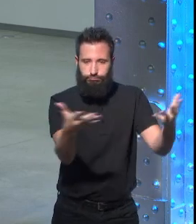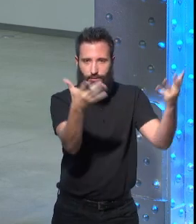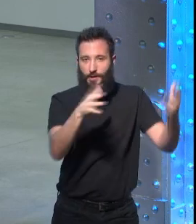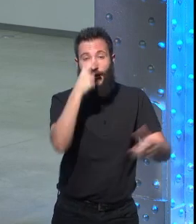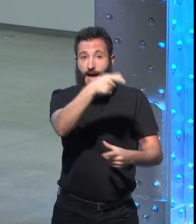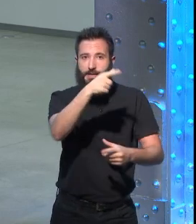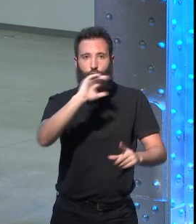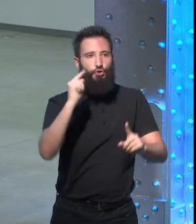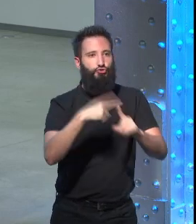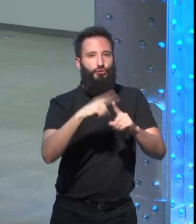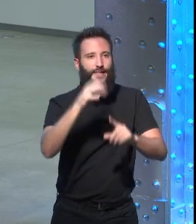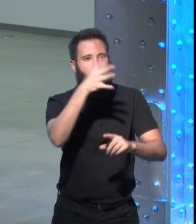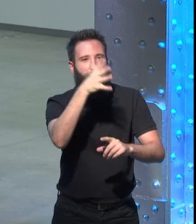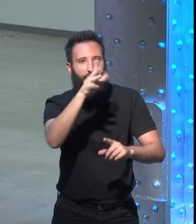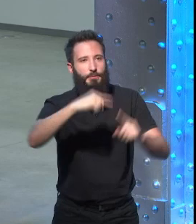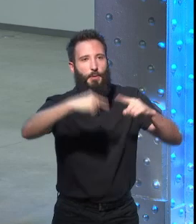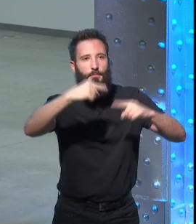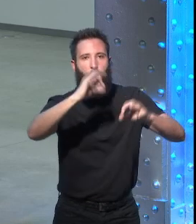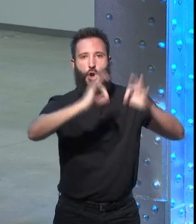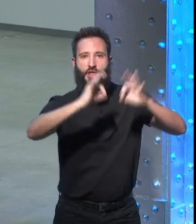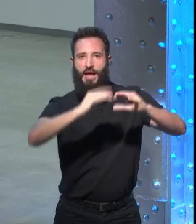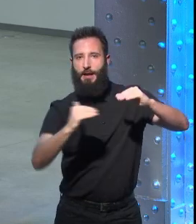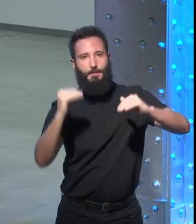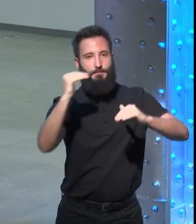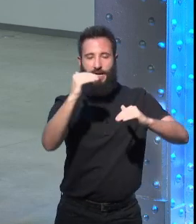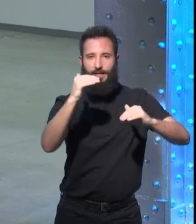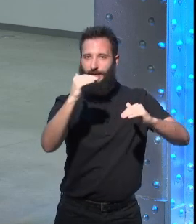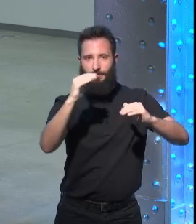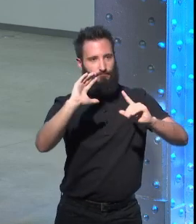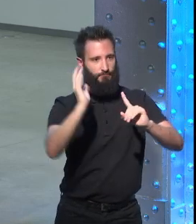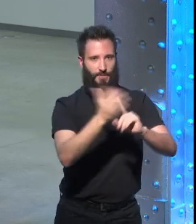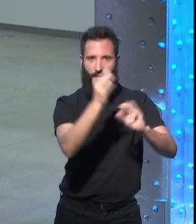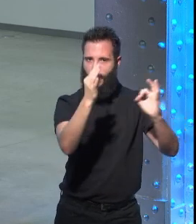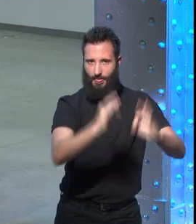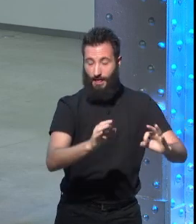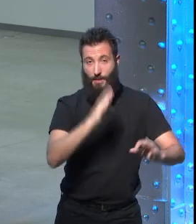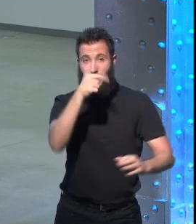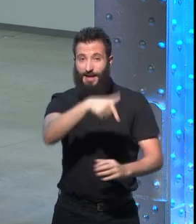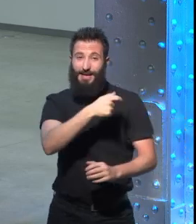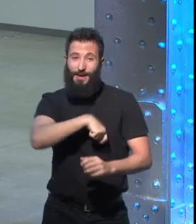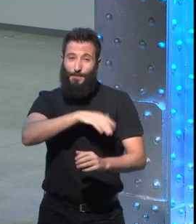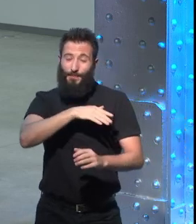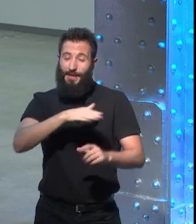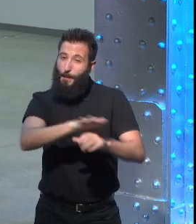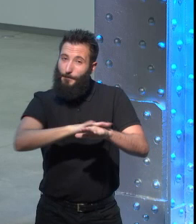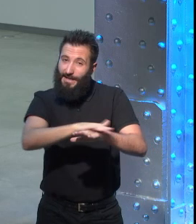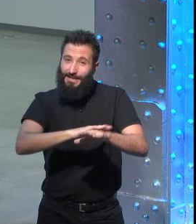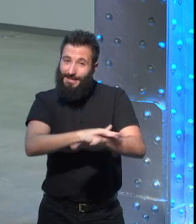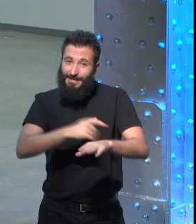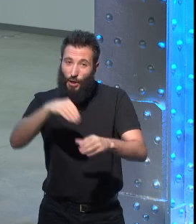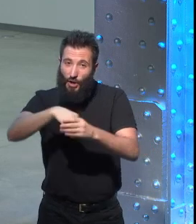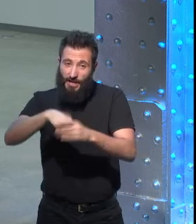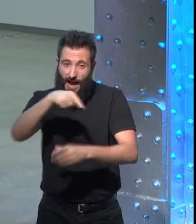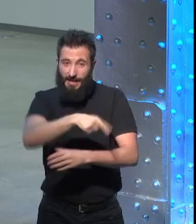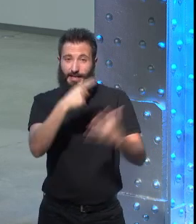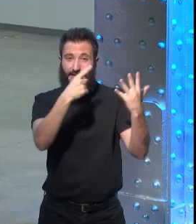con unos índices delictivos. Estamos hablando aquí que el Ministerio del Interior ha conocido en el año 2016 66.000